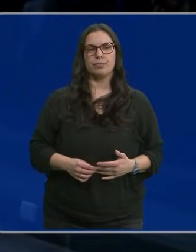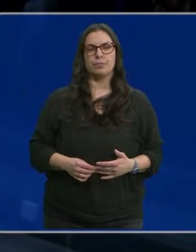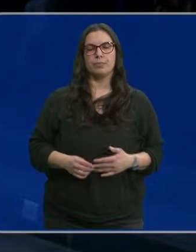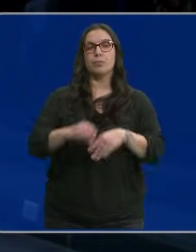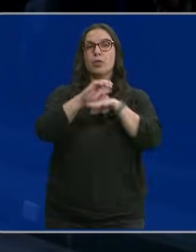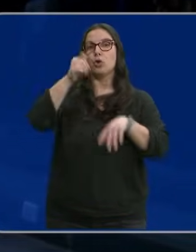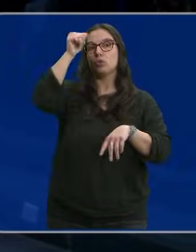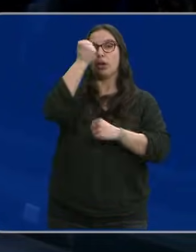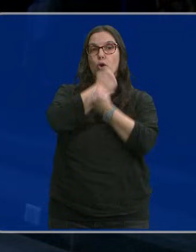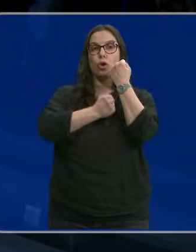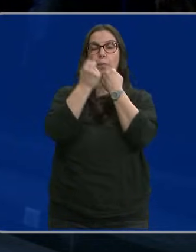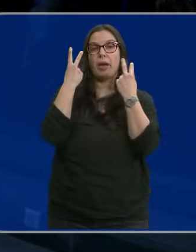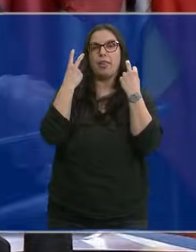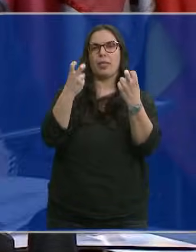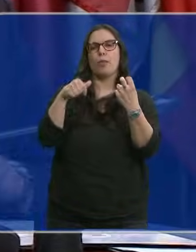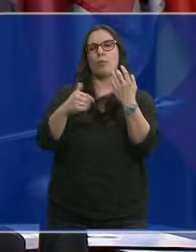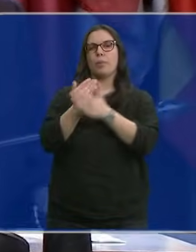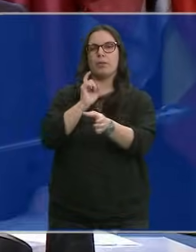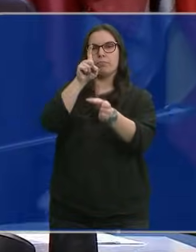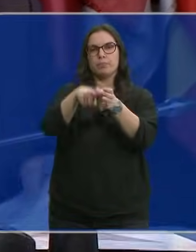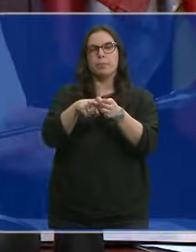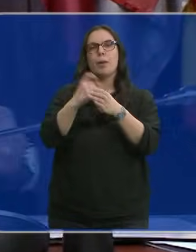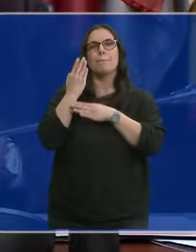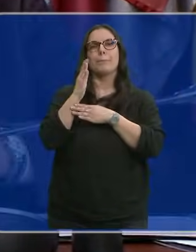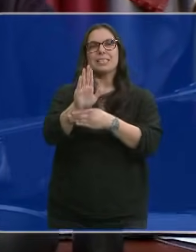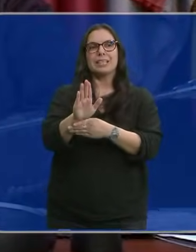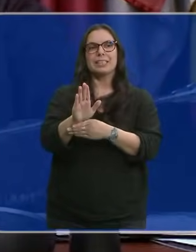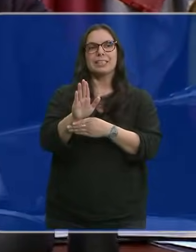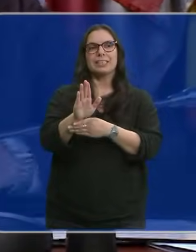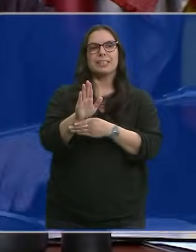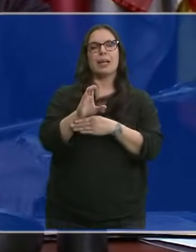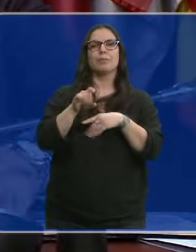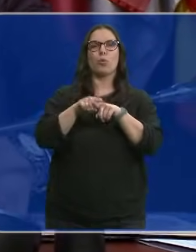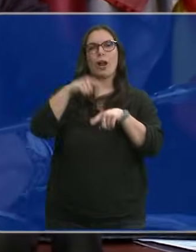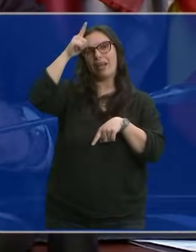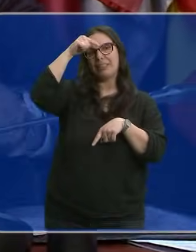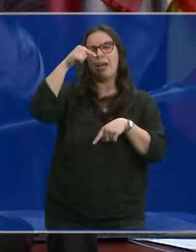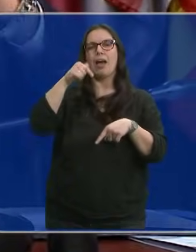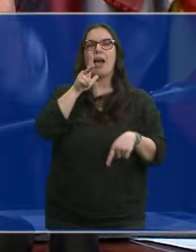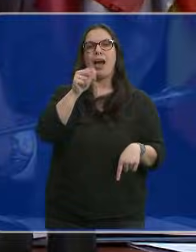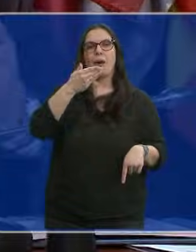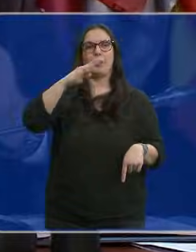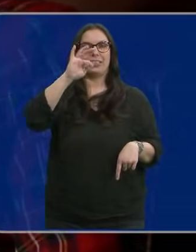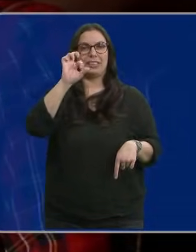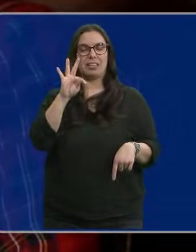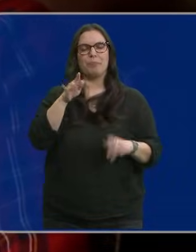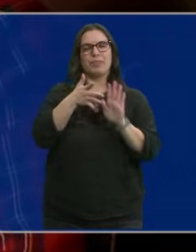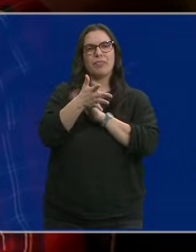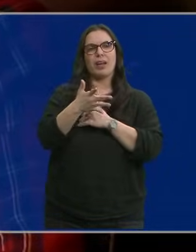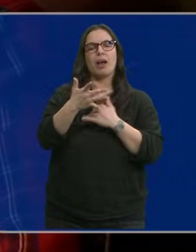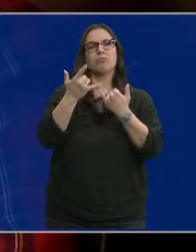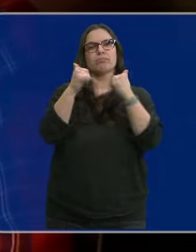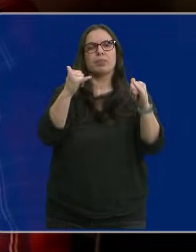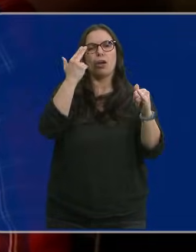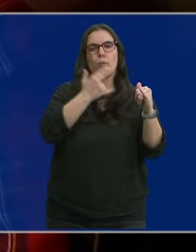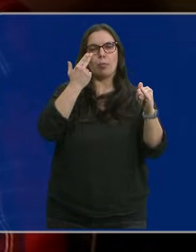El consejero de Economía y Hacienda ha participado esta mañana en la presentación de la cátedra Hábitat de Vanguardia en Valladolid. El acto destaca el compromiso